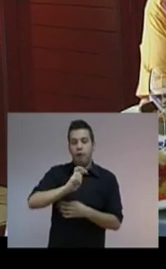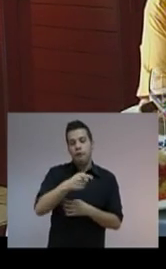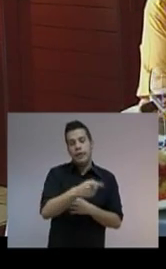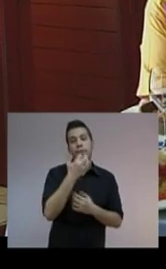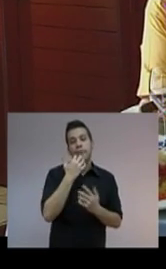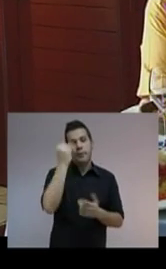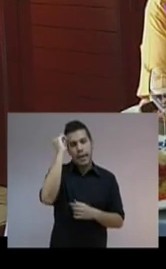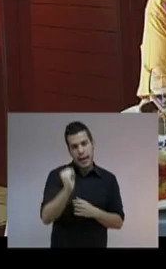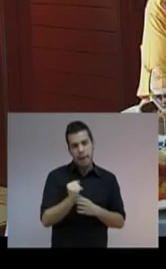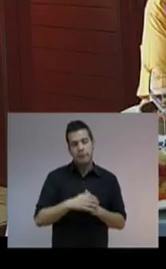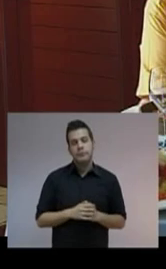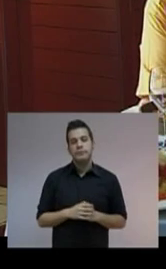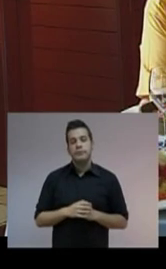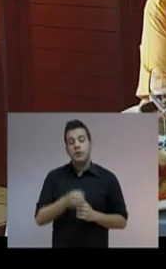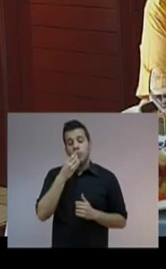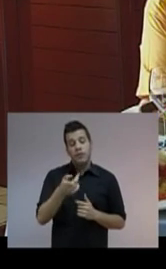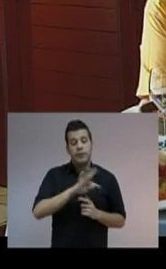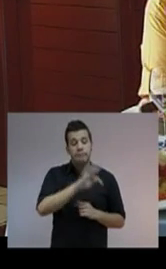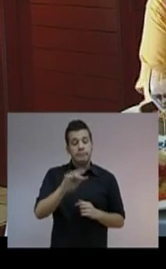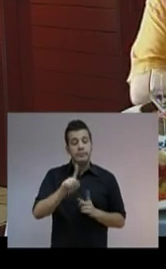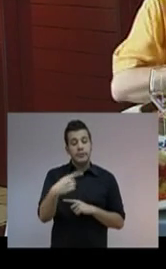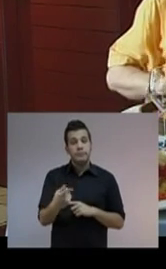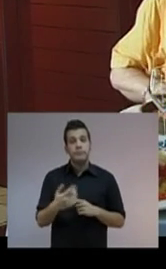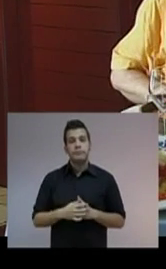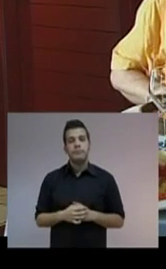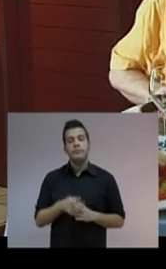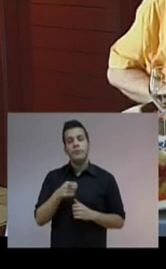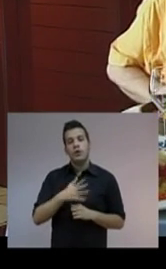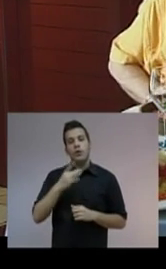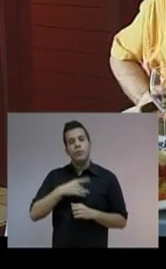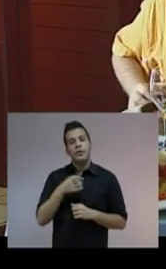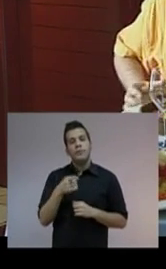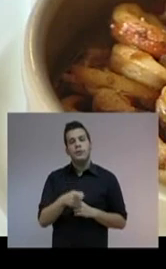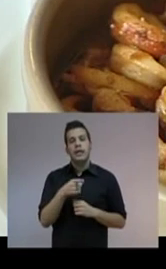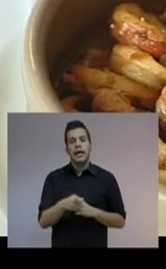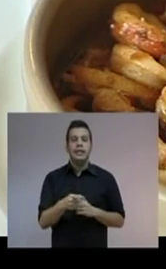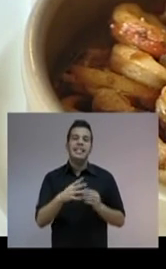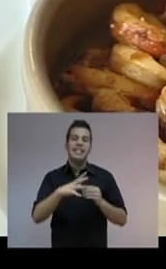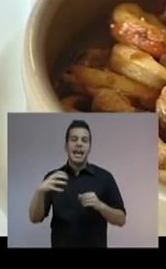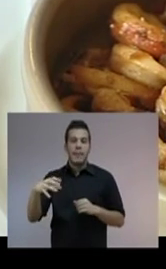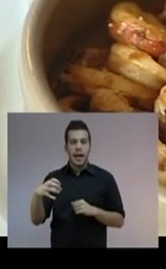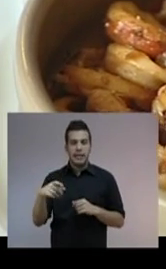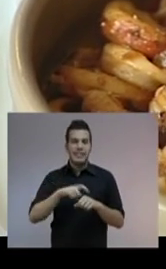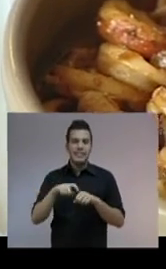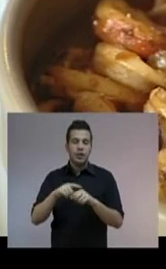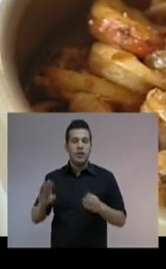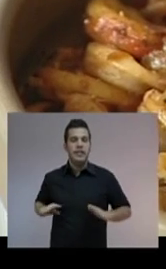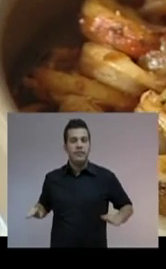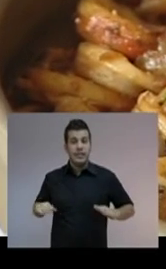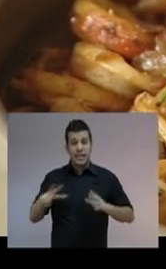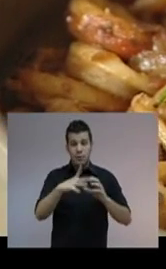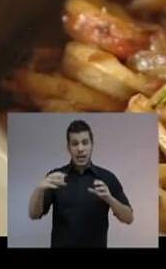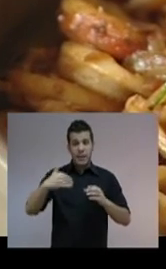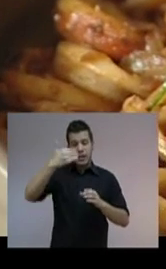bacalao, ¿no? Muy bien, ¿con qué continuaríamos? Pues podríamos continuar con este calamar a la ibicenca. Este calamar es un calamar que troceamos